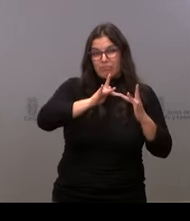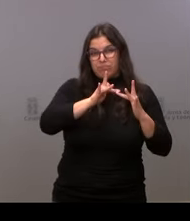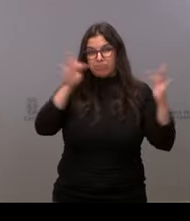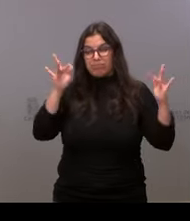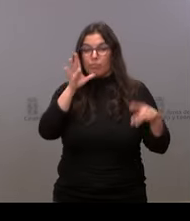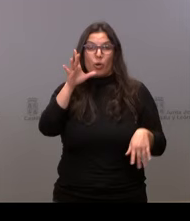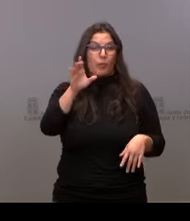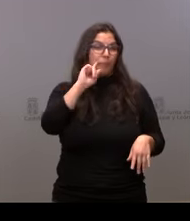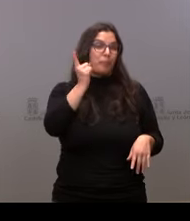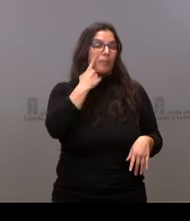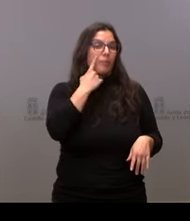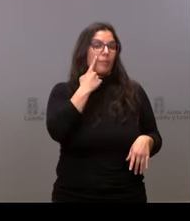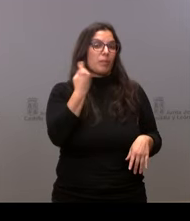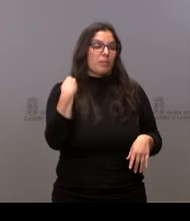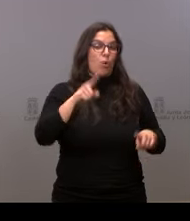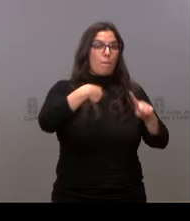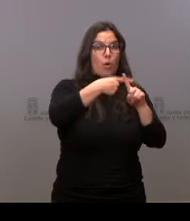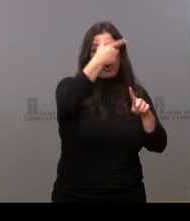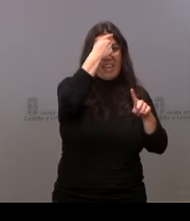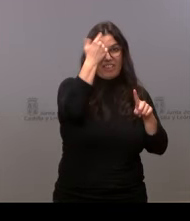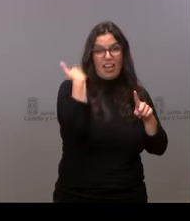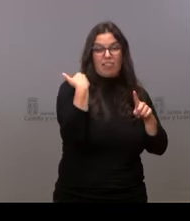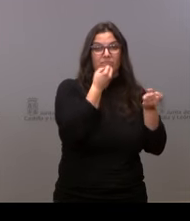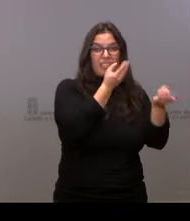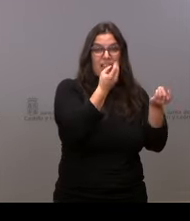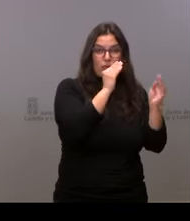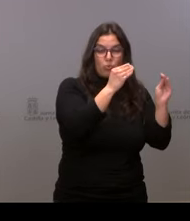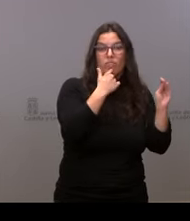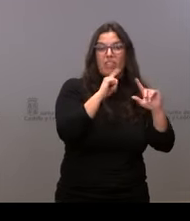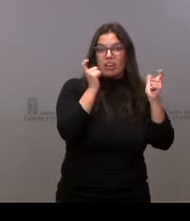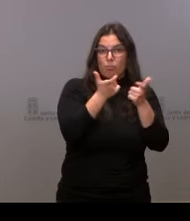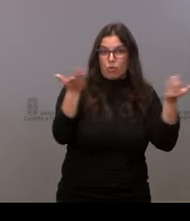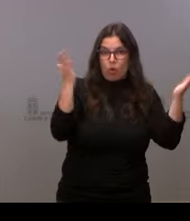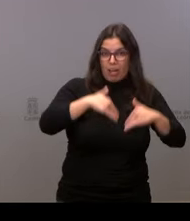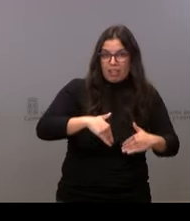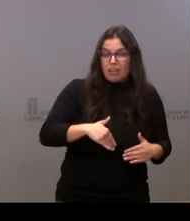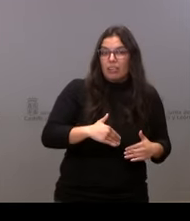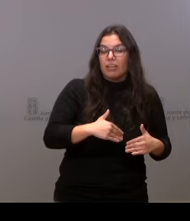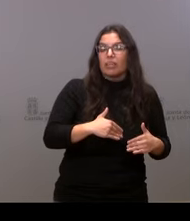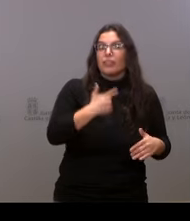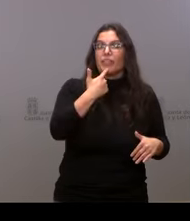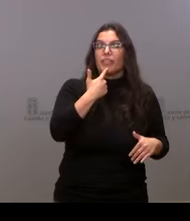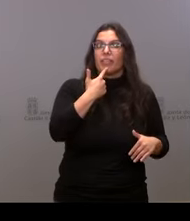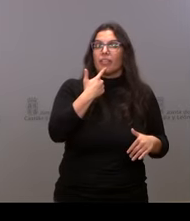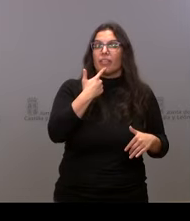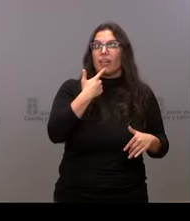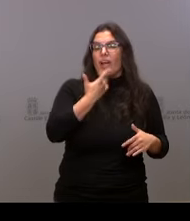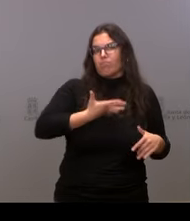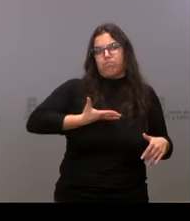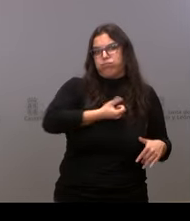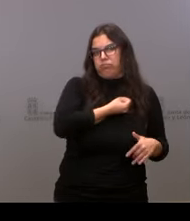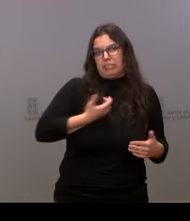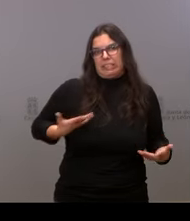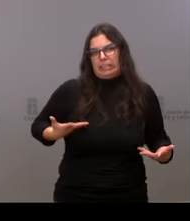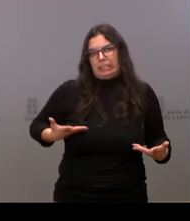por ávila en estas últimas horas quieren que no se han reunido y que están muy desilusionados con